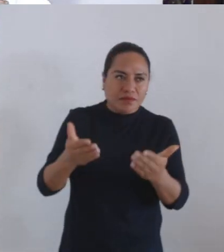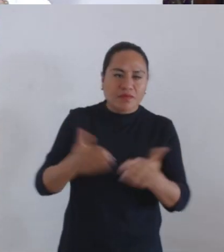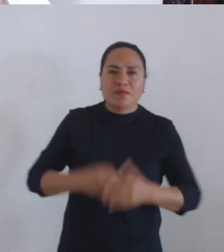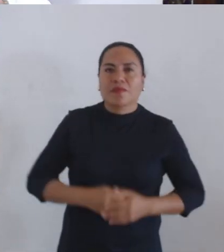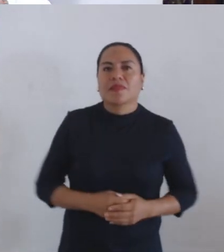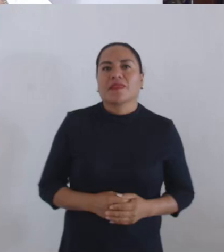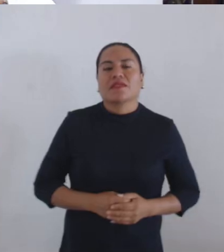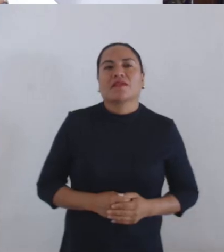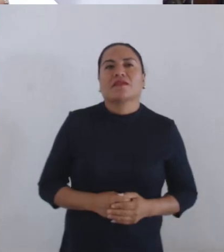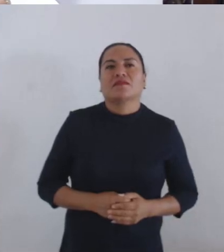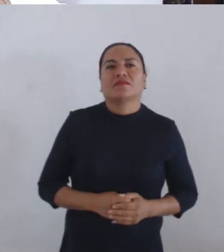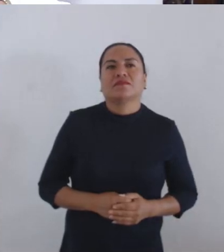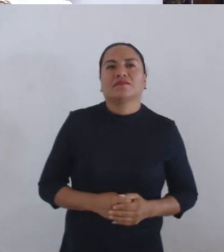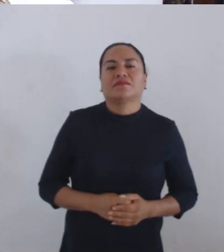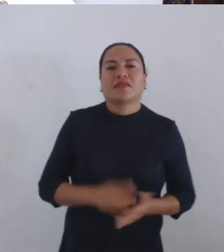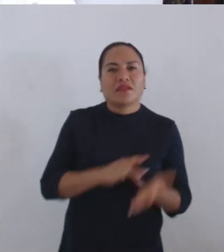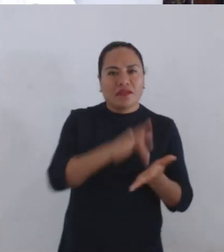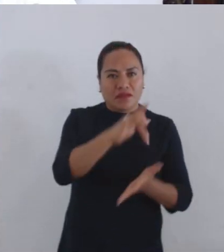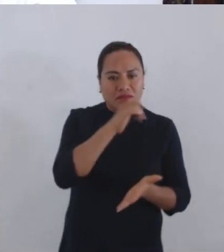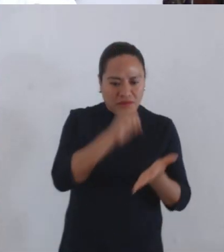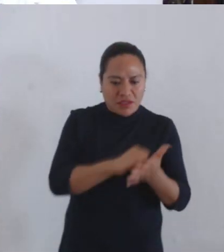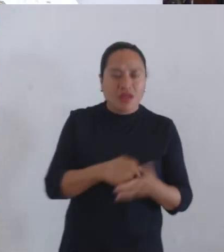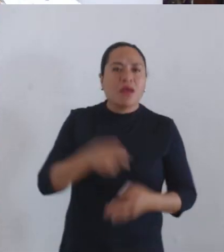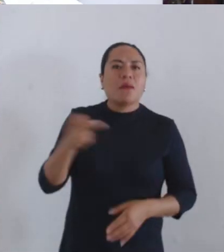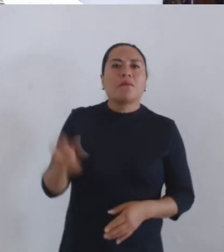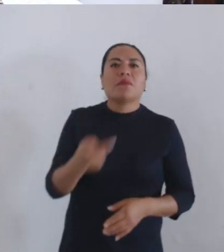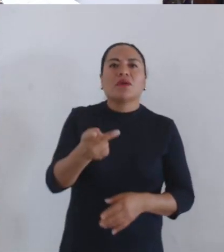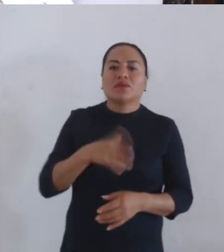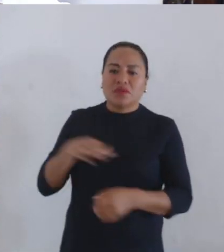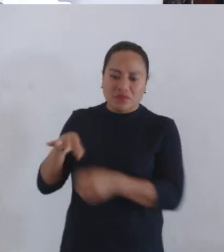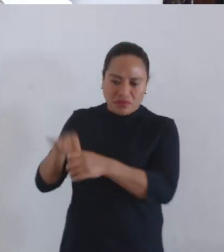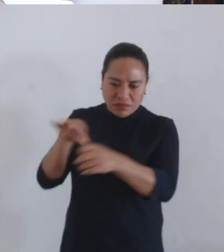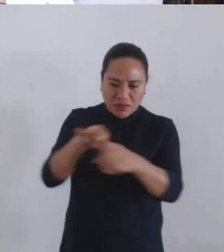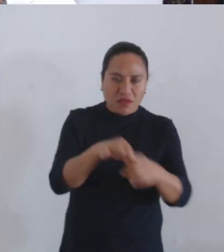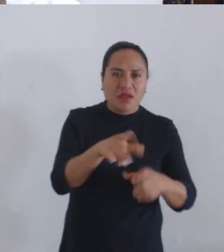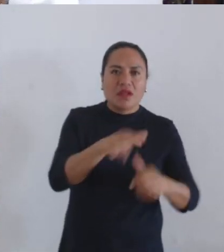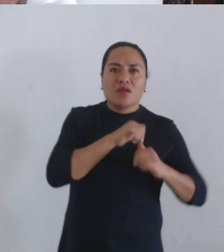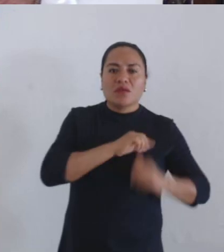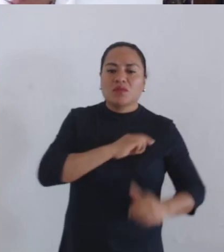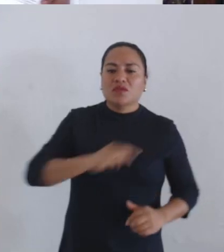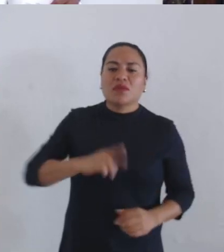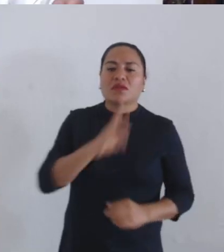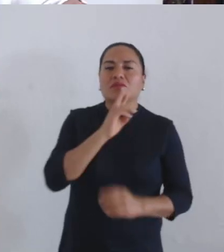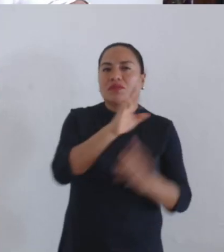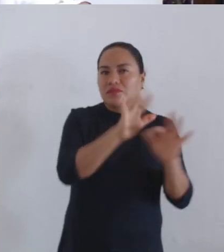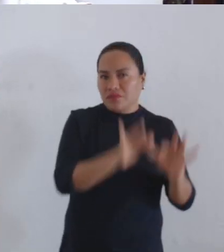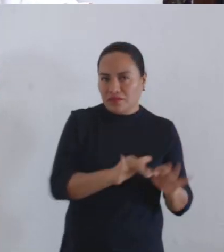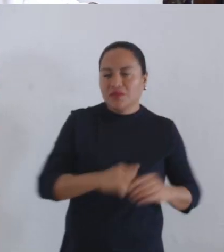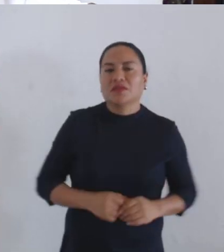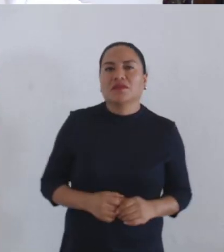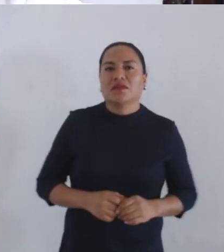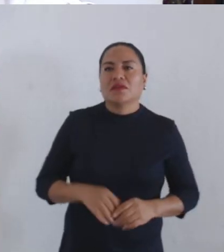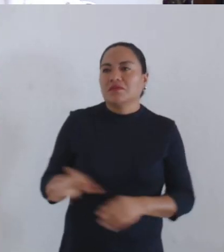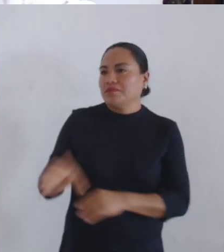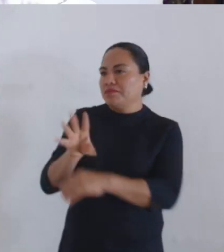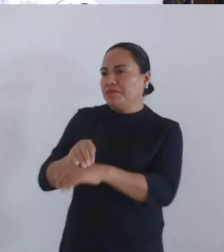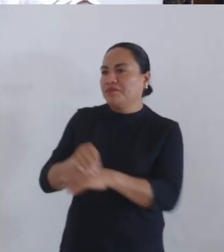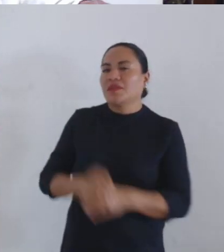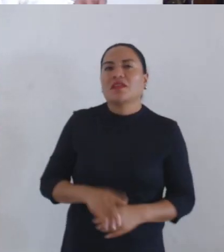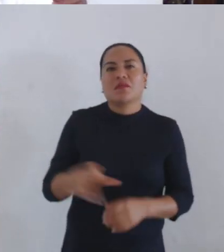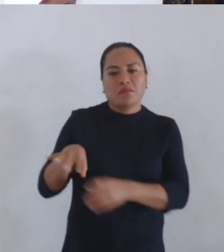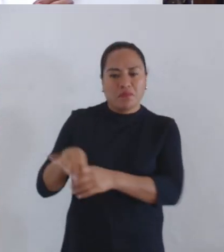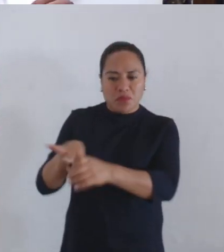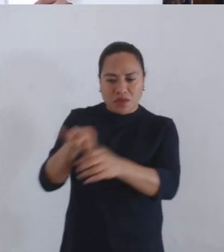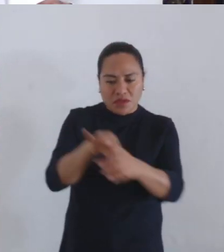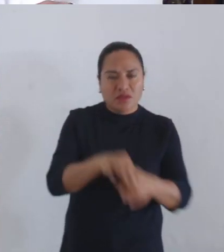y señores concejales. Gracias, Secretaría Zometa, la aprobación de este honorable cabildo, el dictamen con el que acabo de dar cuenta. Con su permiso. En